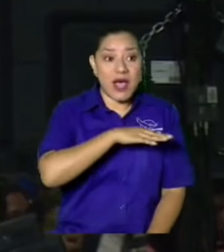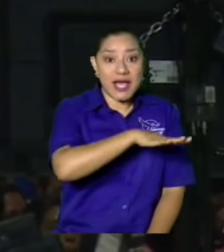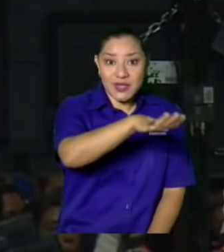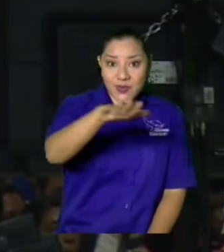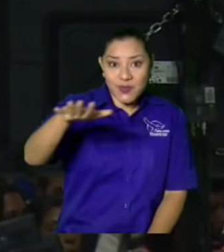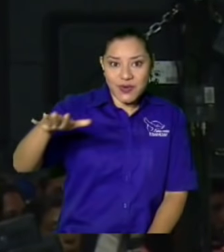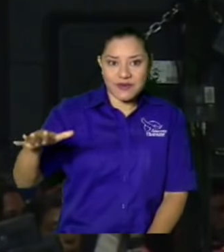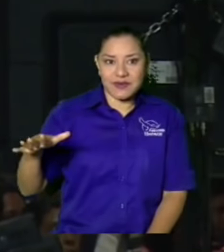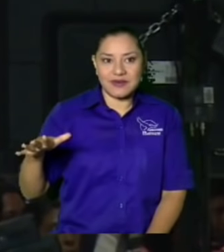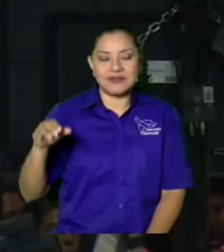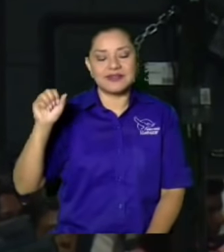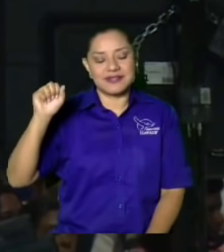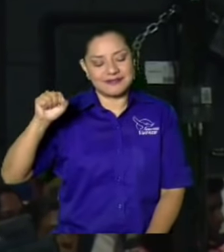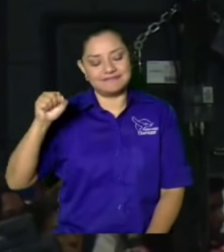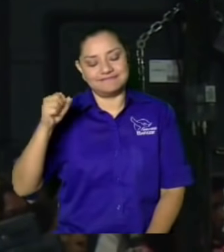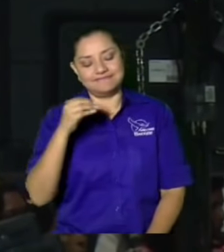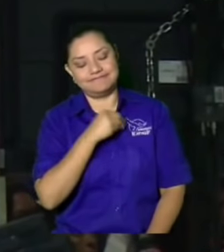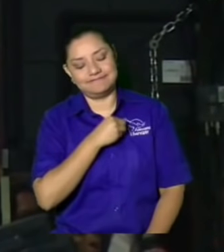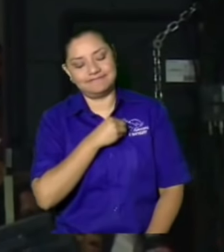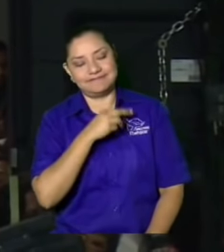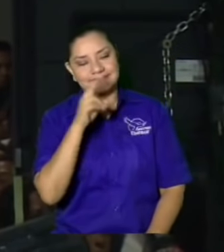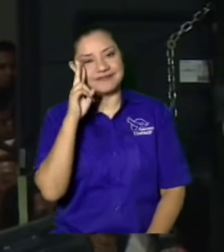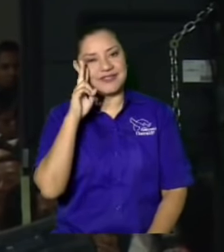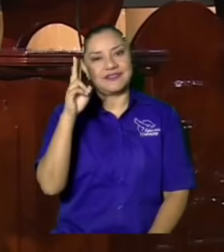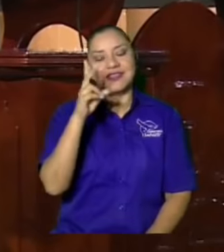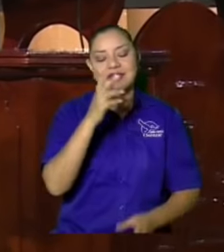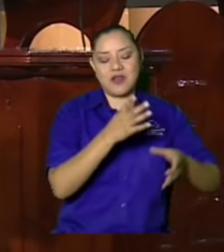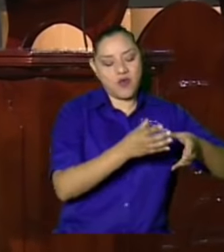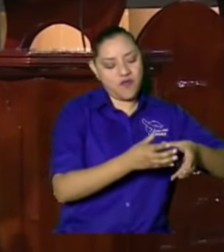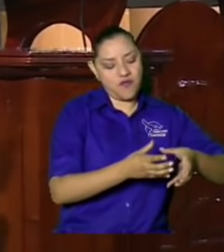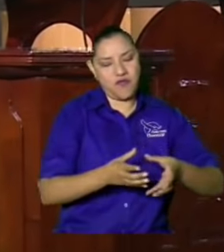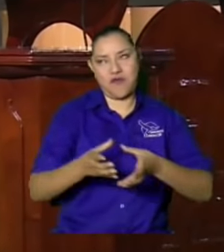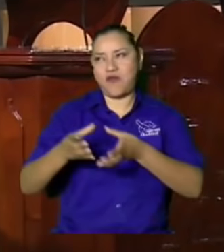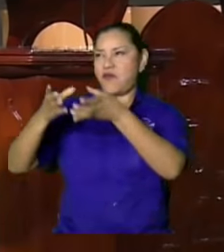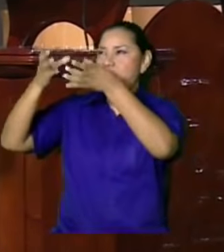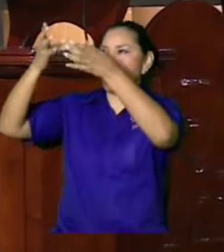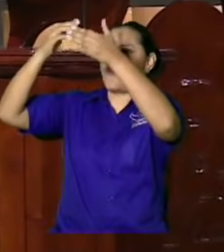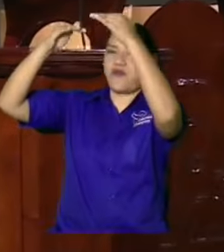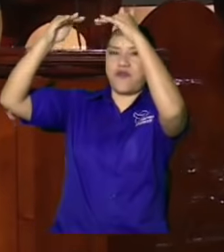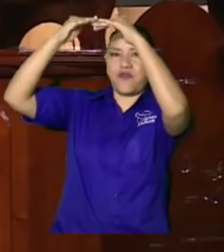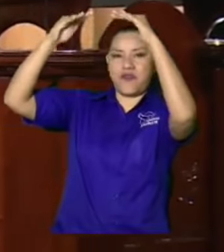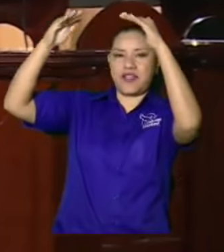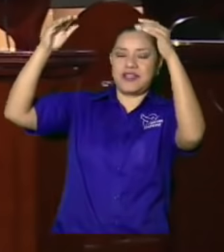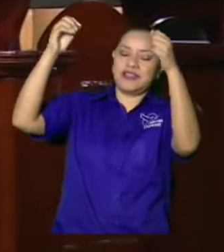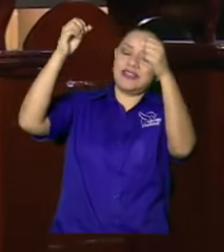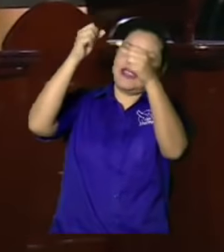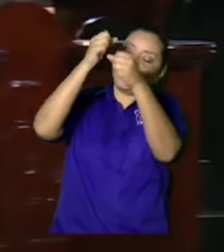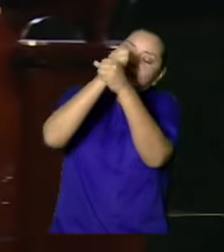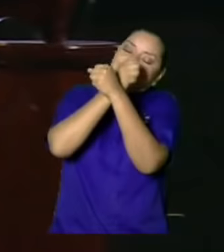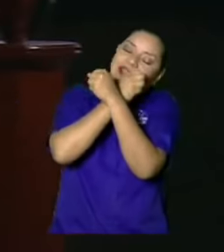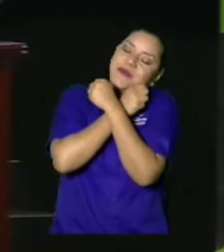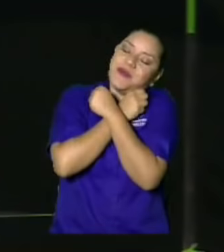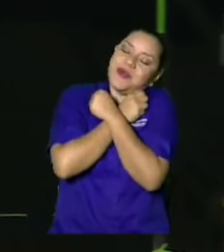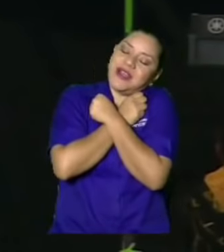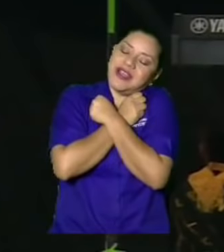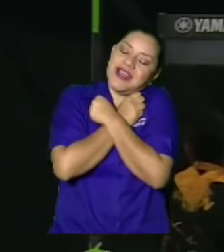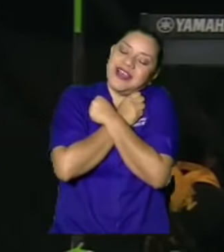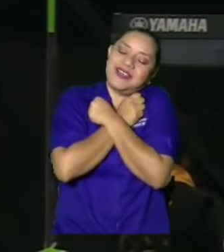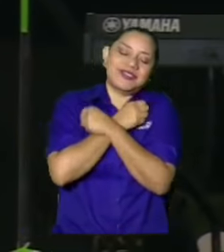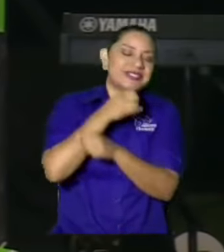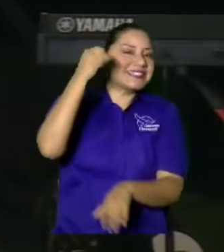verlo. Hay un pueblo que se quiere ir ya. Hay un pueblo enamorado. Hay un pueblo que